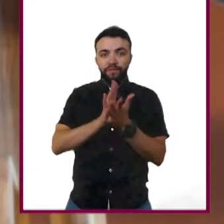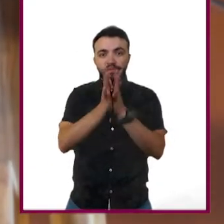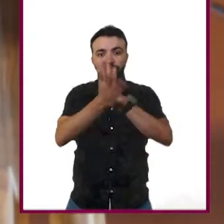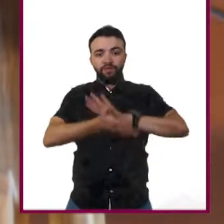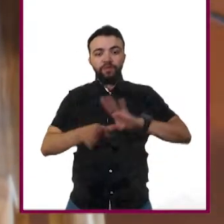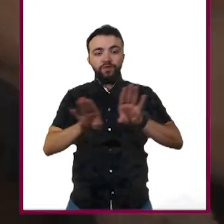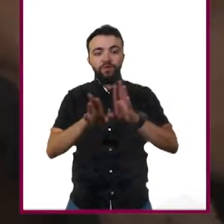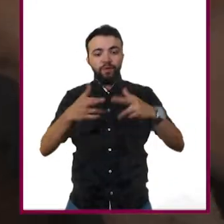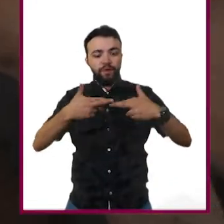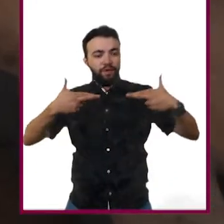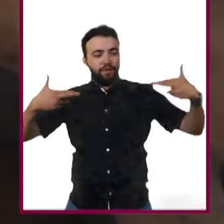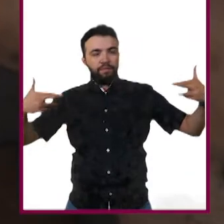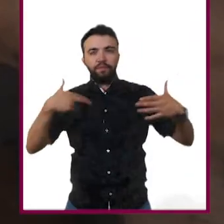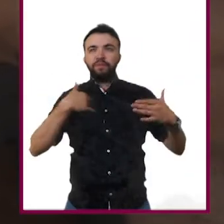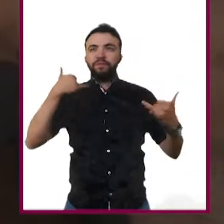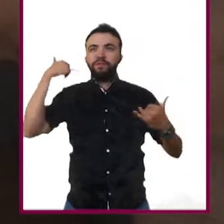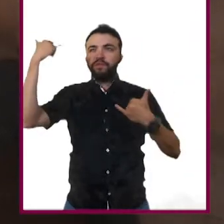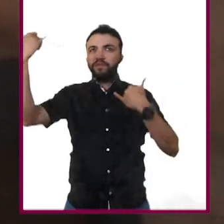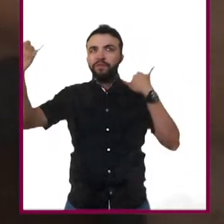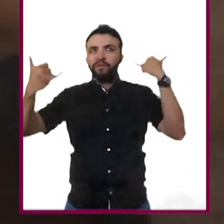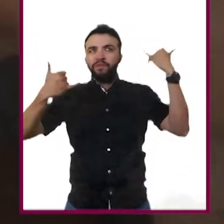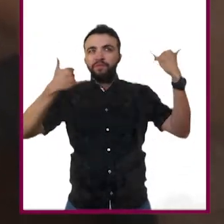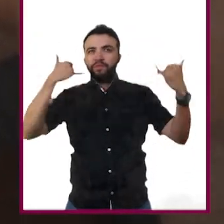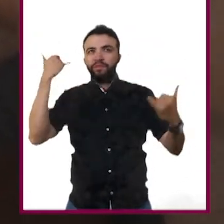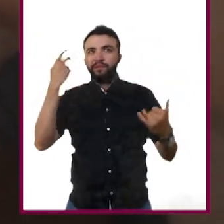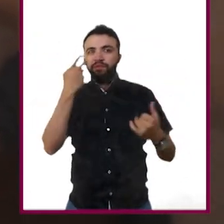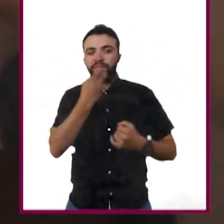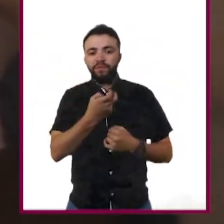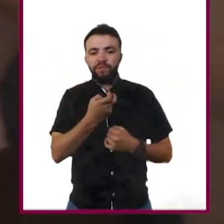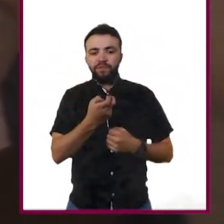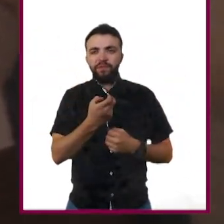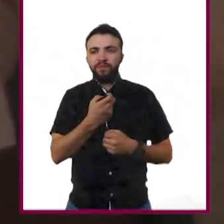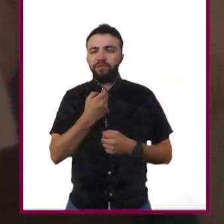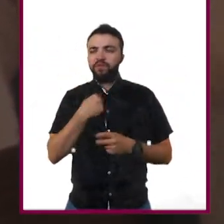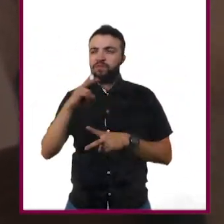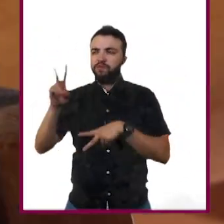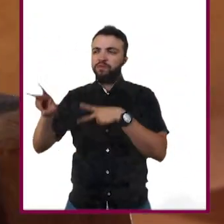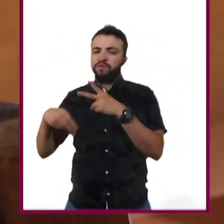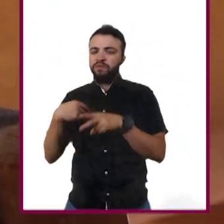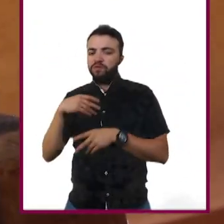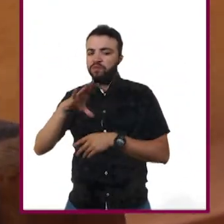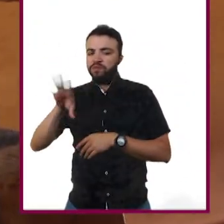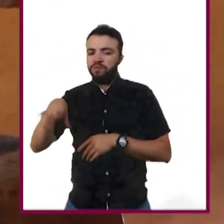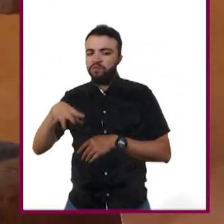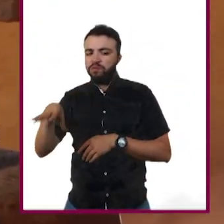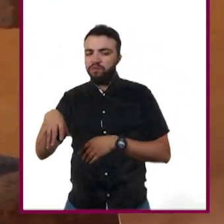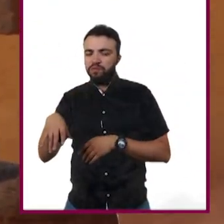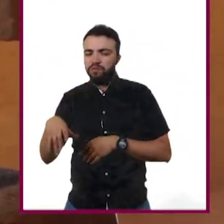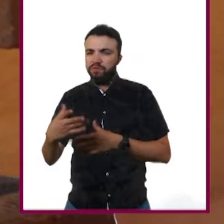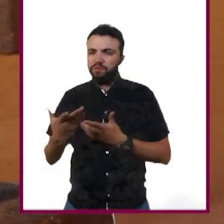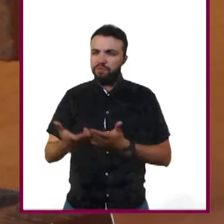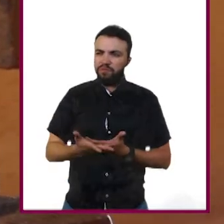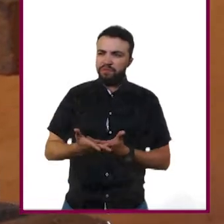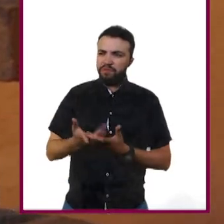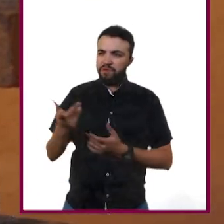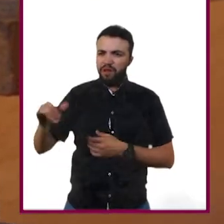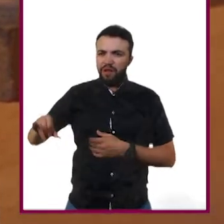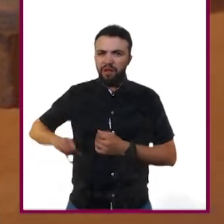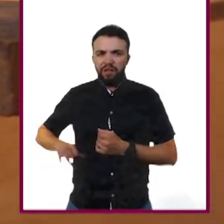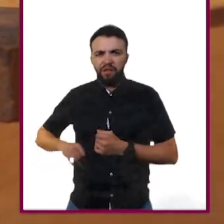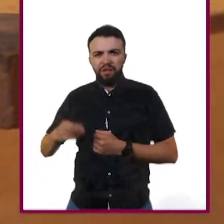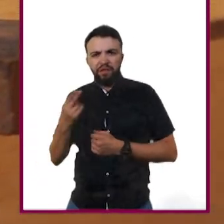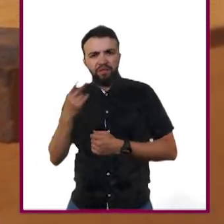Entonces me imaginaba esa pieza de esa manera. Entonces lo fui a buscar y él me dijo, ay, qué curioso que le interese el